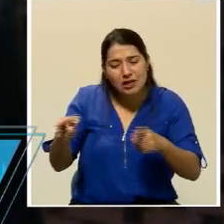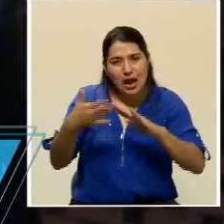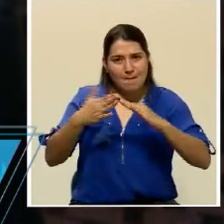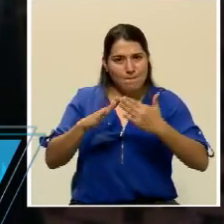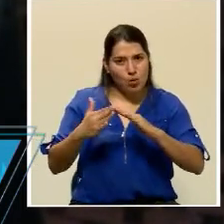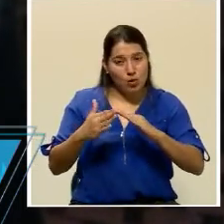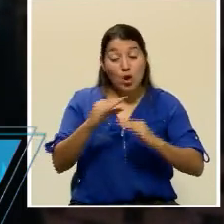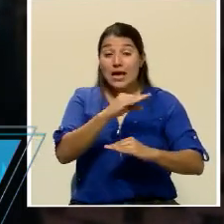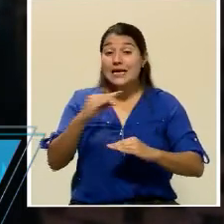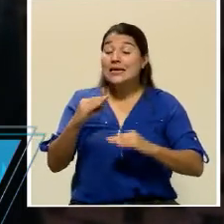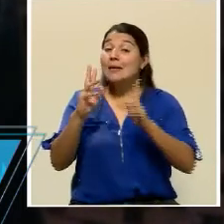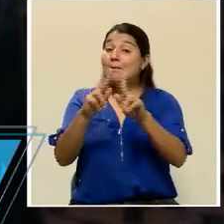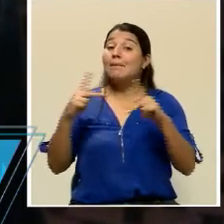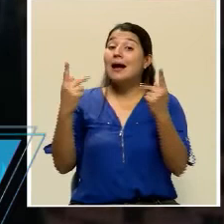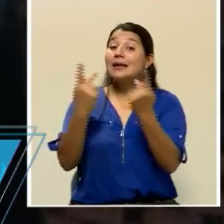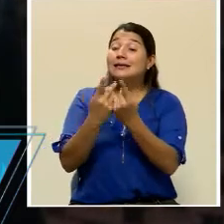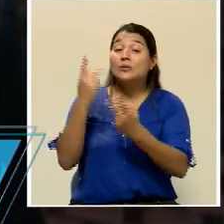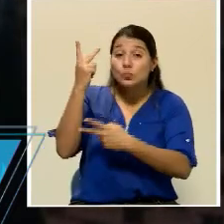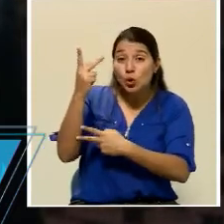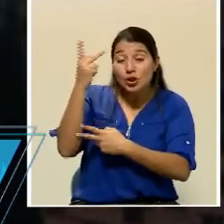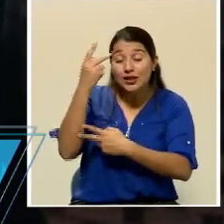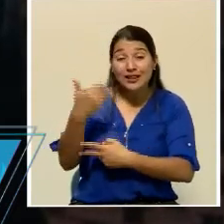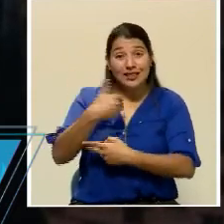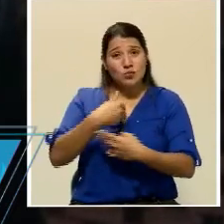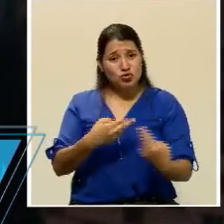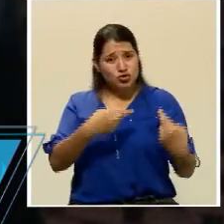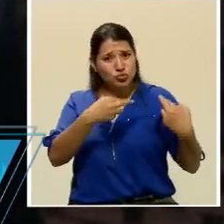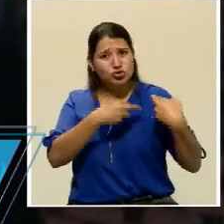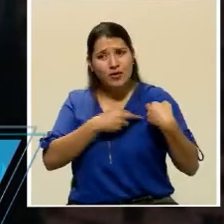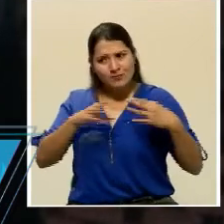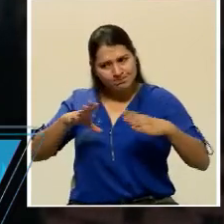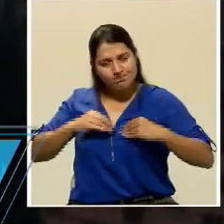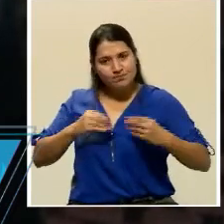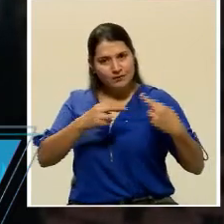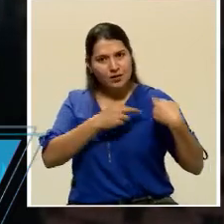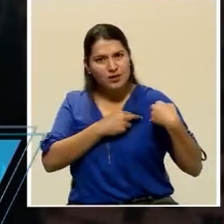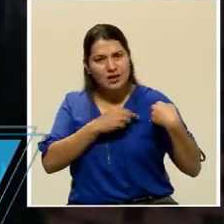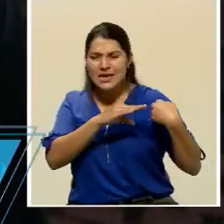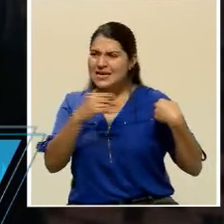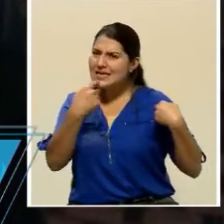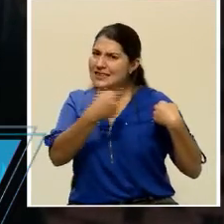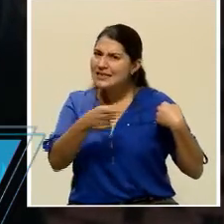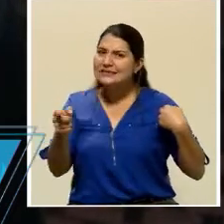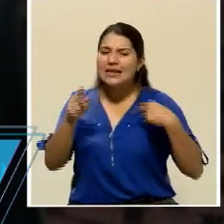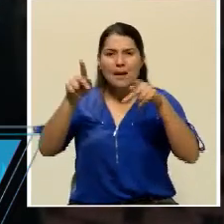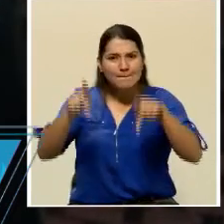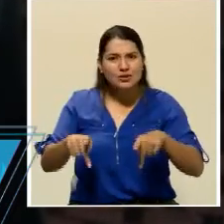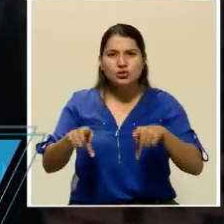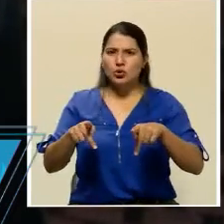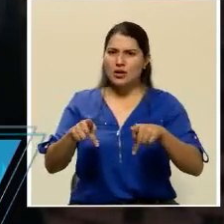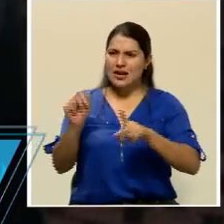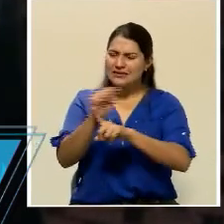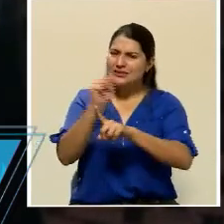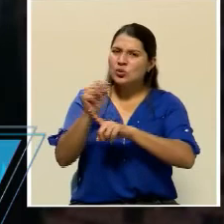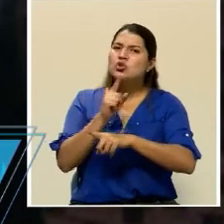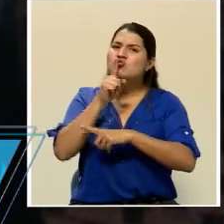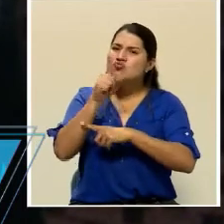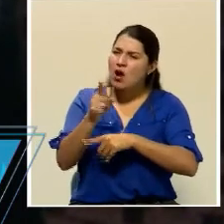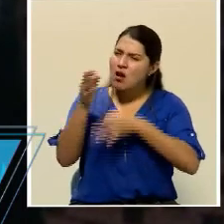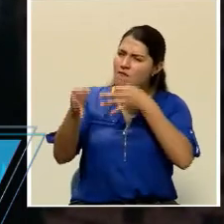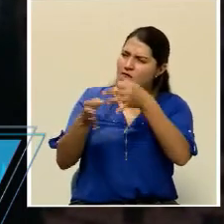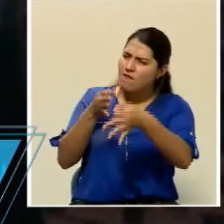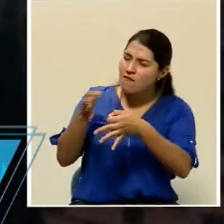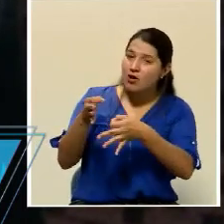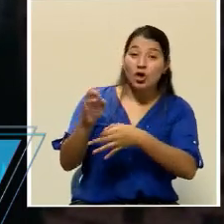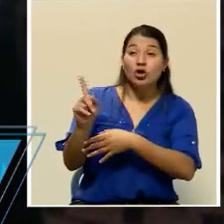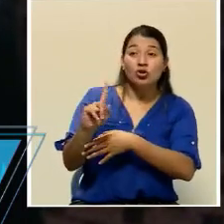la responsabilidad de apechugar y de decirle a la gente lo que está pasando, no lo que la gente